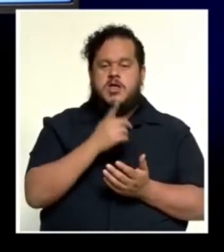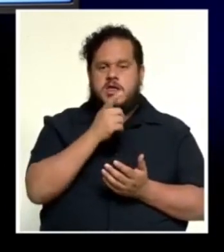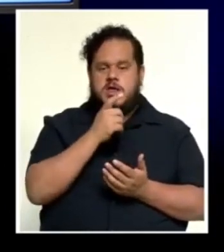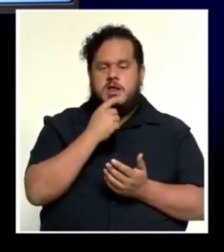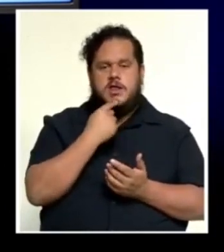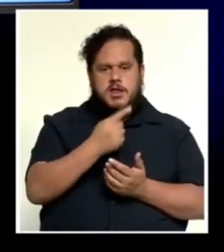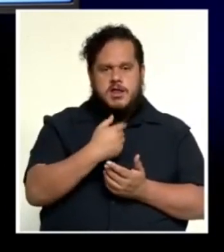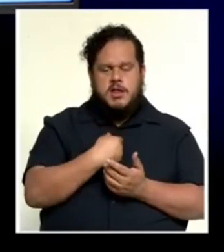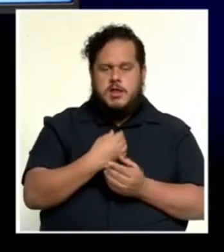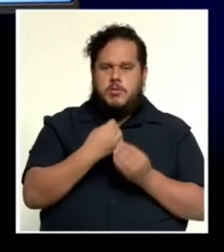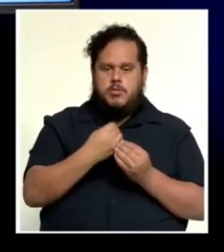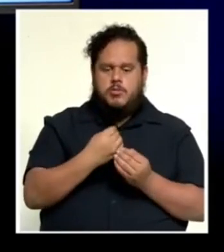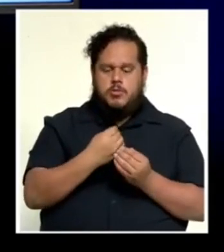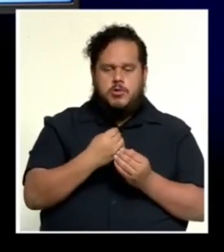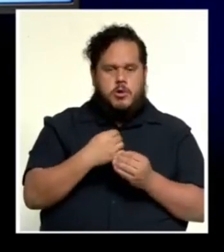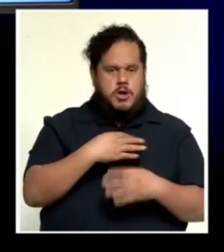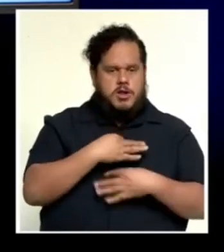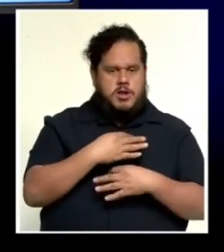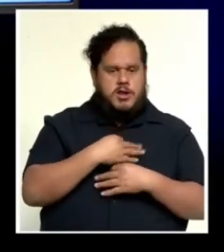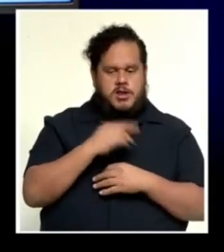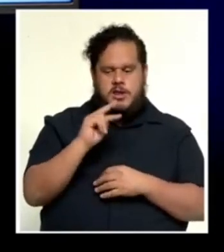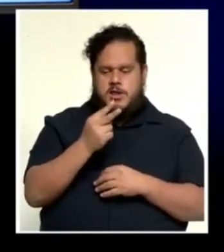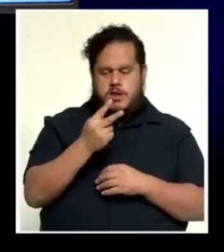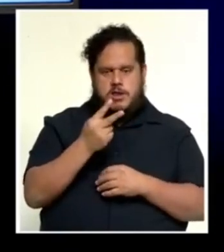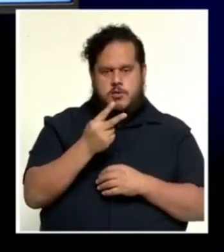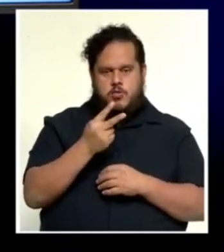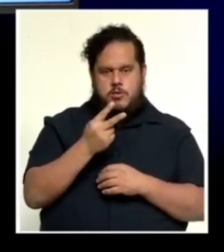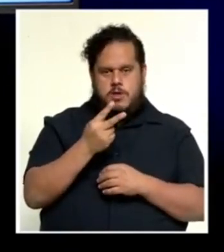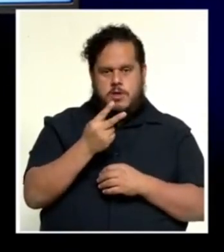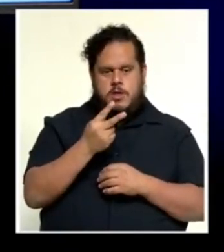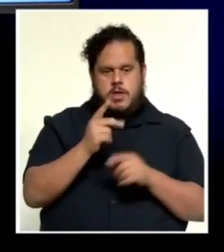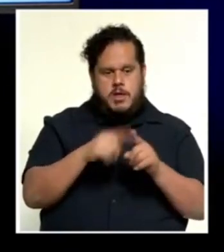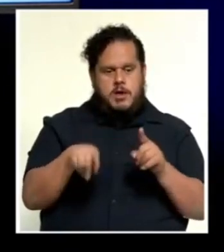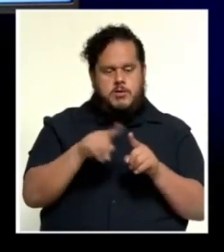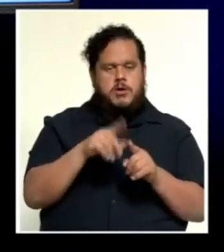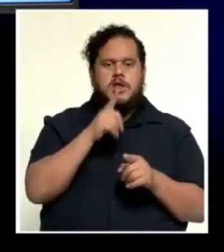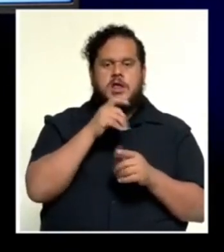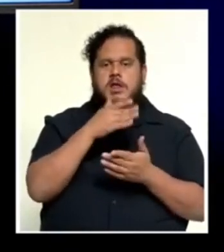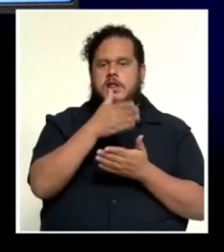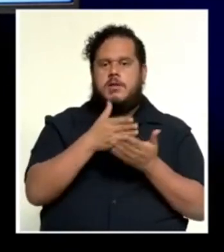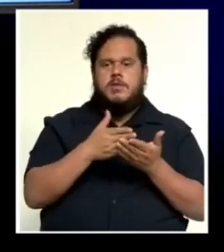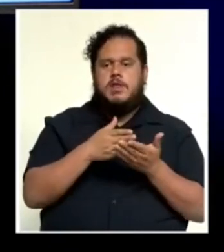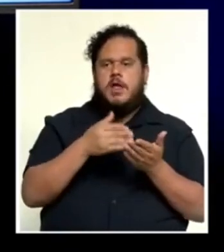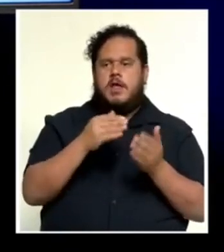mucho interés en esta segunda ronda es prácticamente